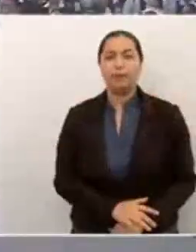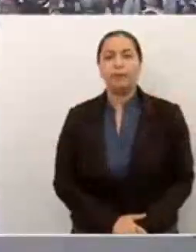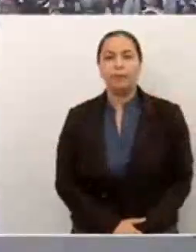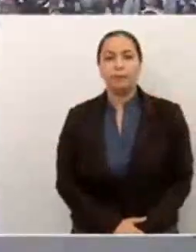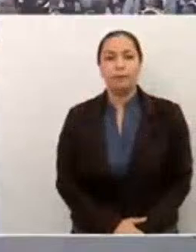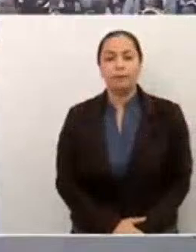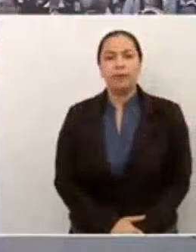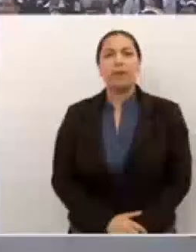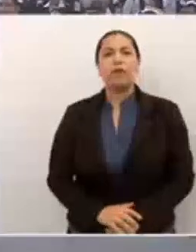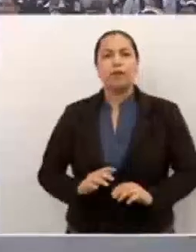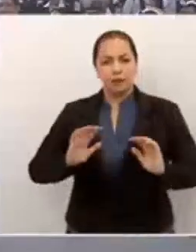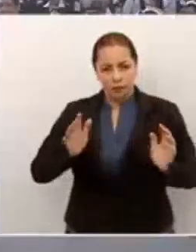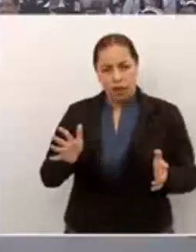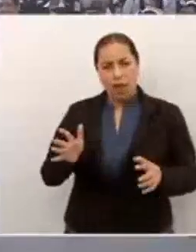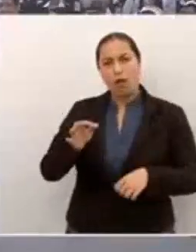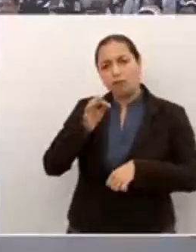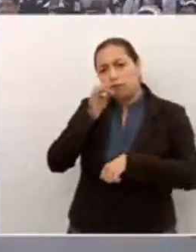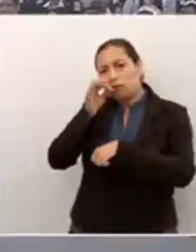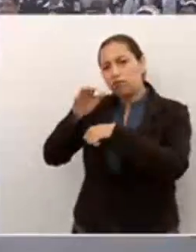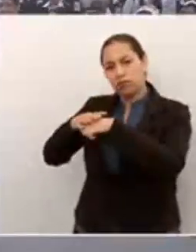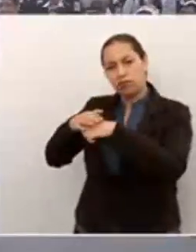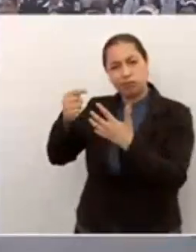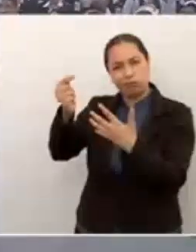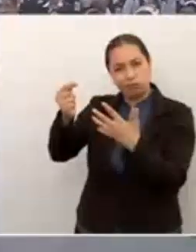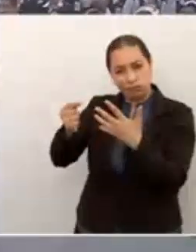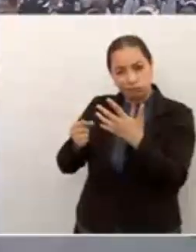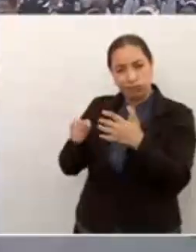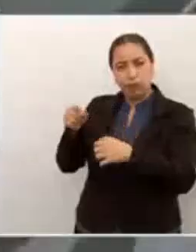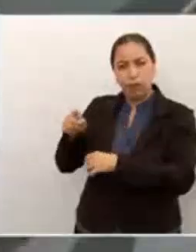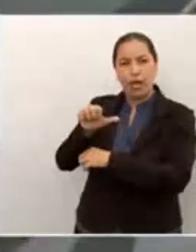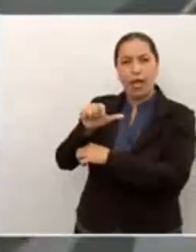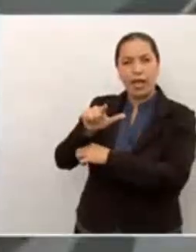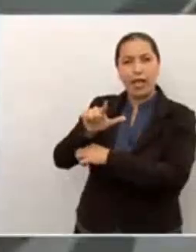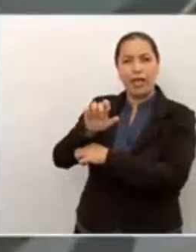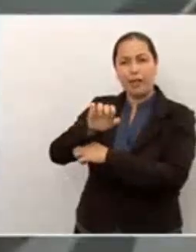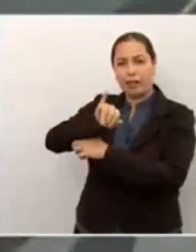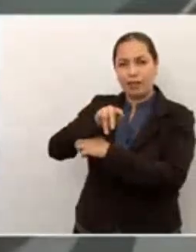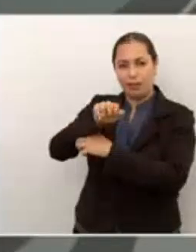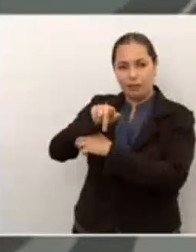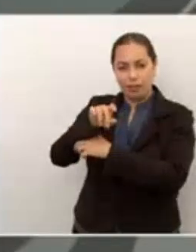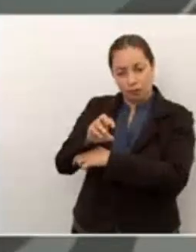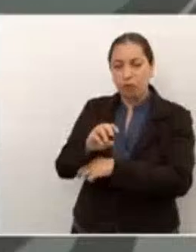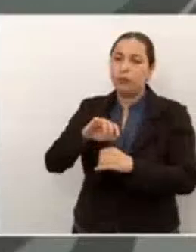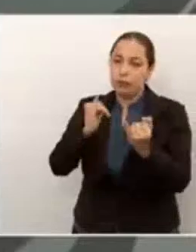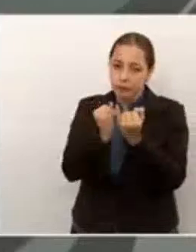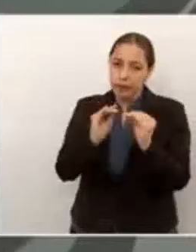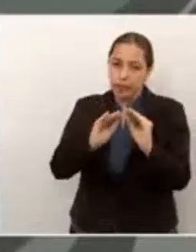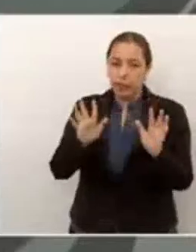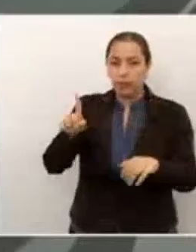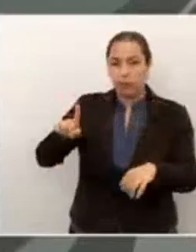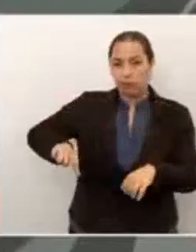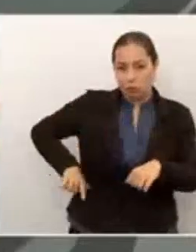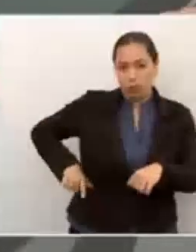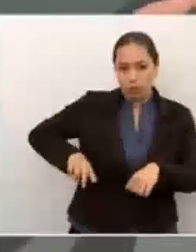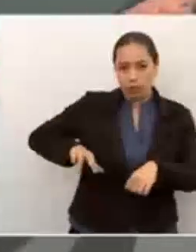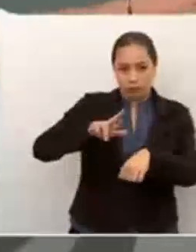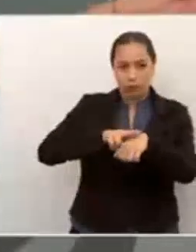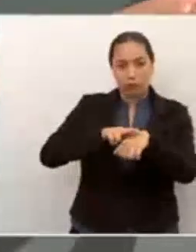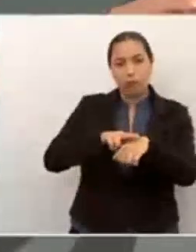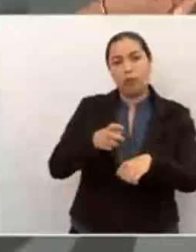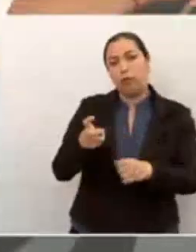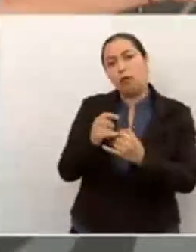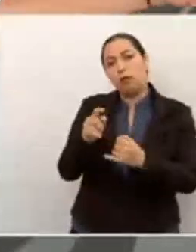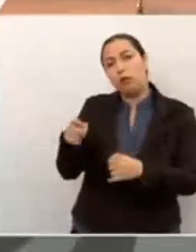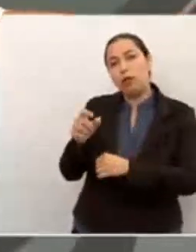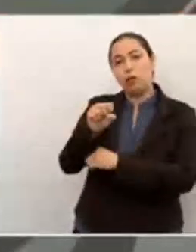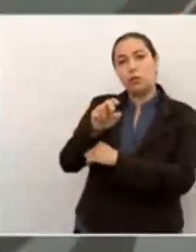Ya tiene indicaciones Alejandro Schwartz, obviamente el gobernador, y la subsecretaria de egresos, que es la